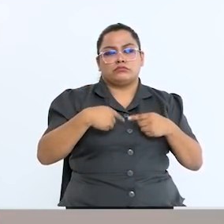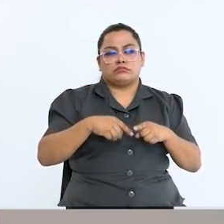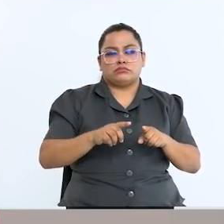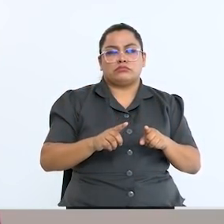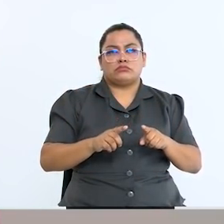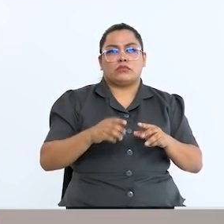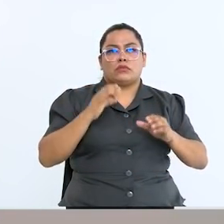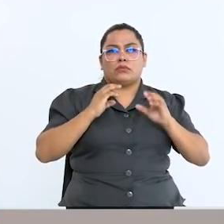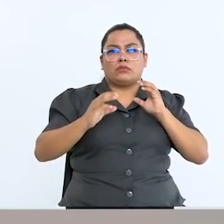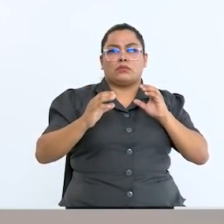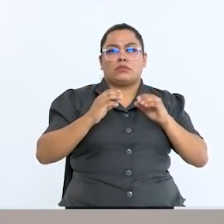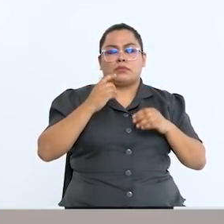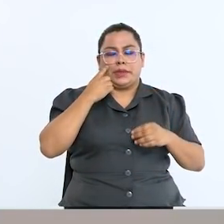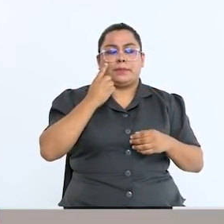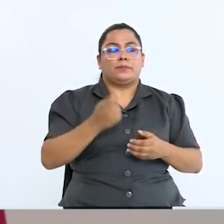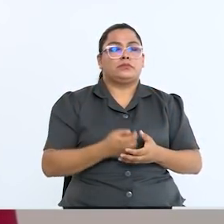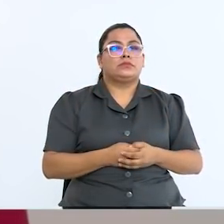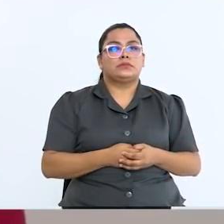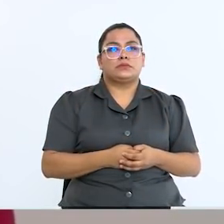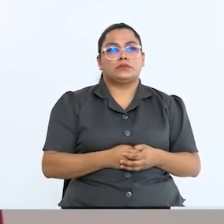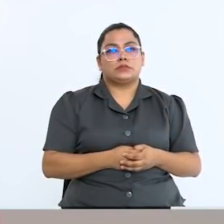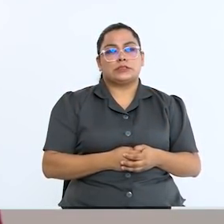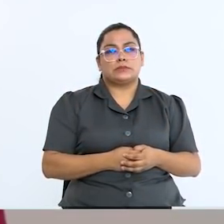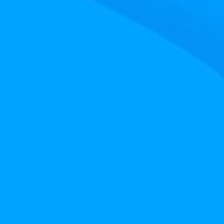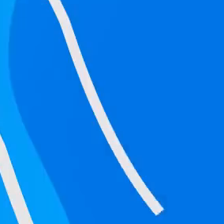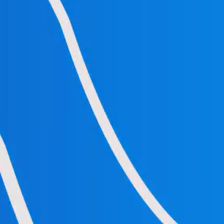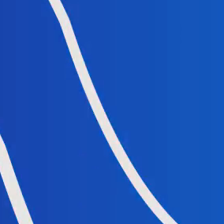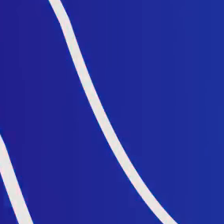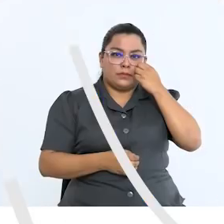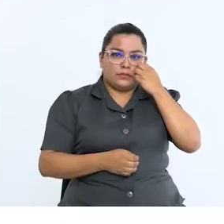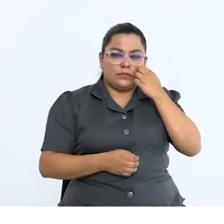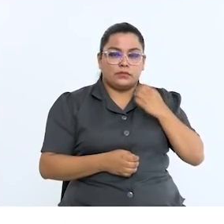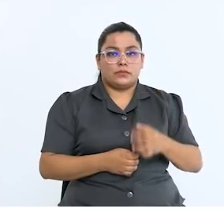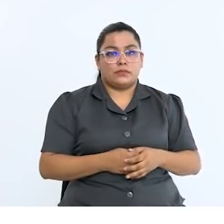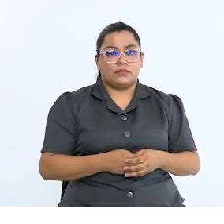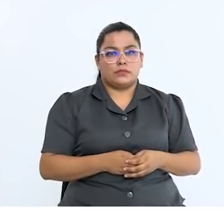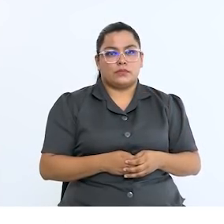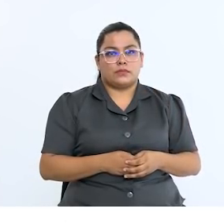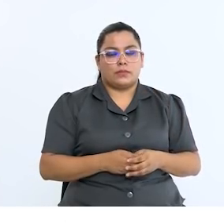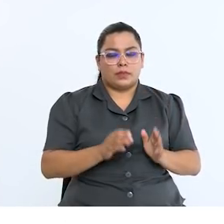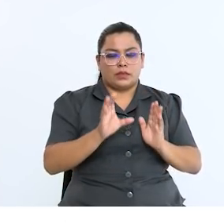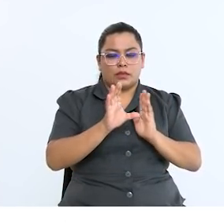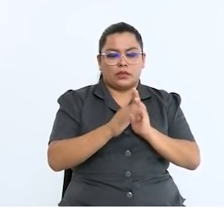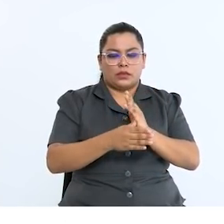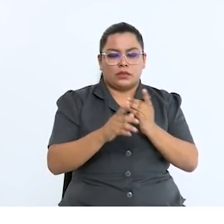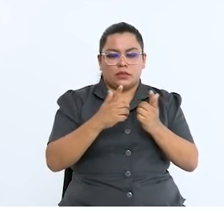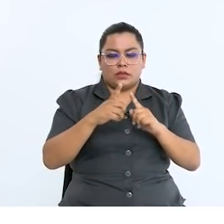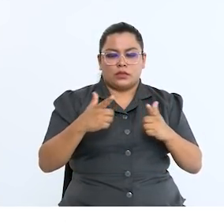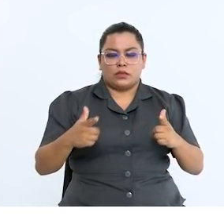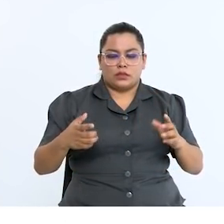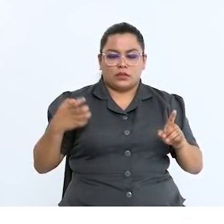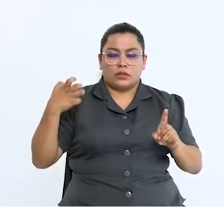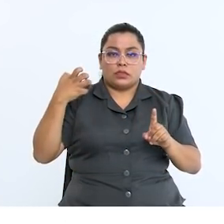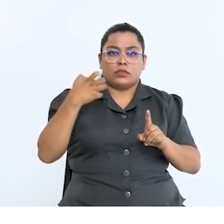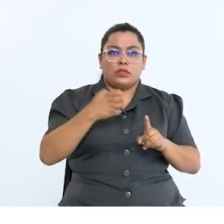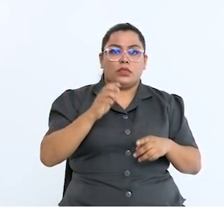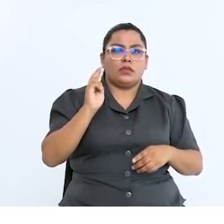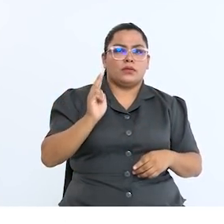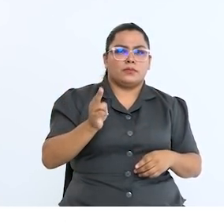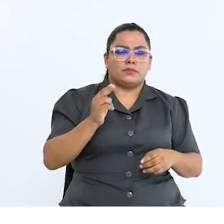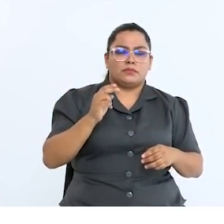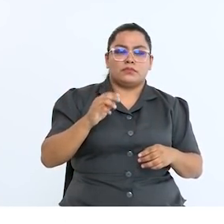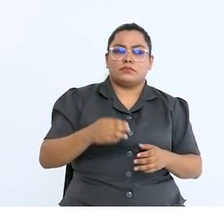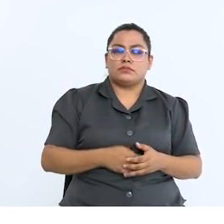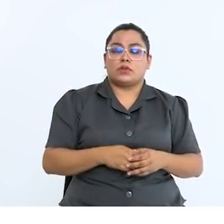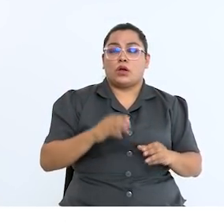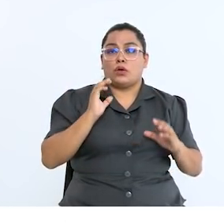sigue siendo el enfoque comunicativo. Veamos lo siguiente. En la actualización curricular del lenguaje, el enfoque